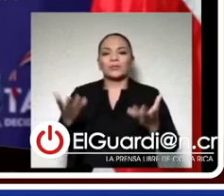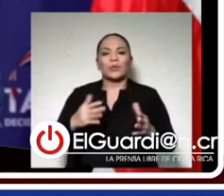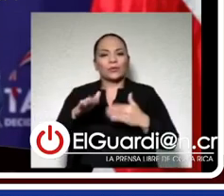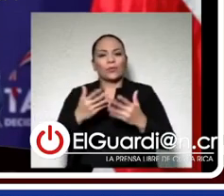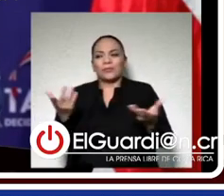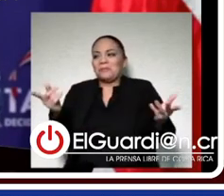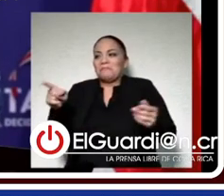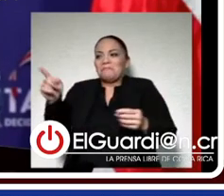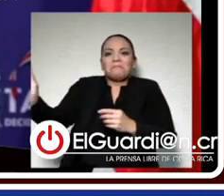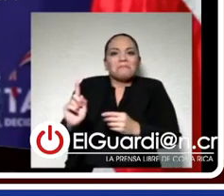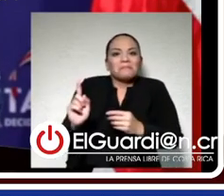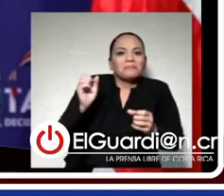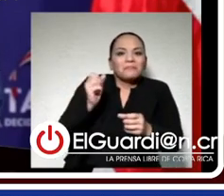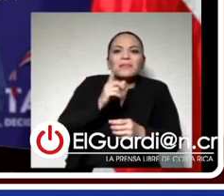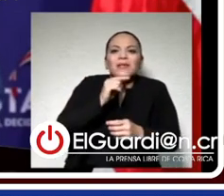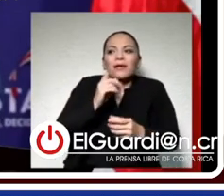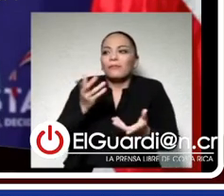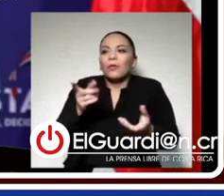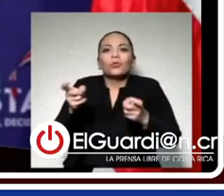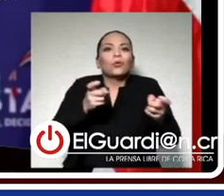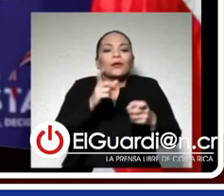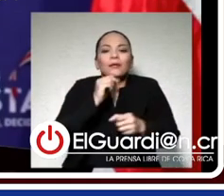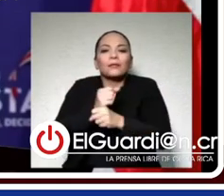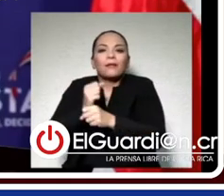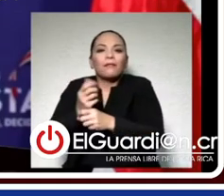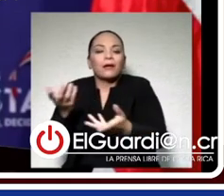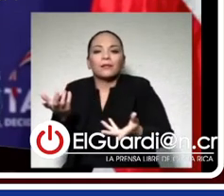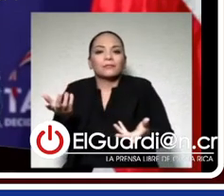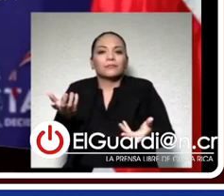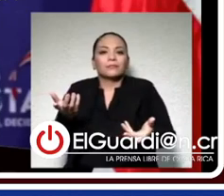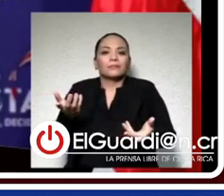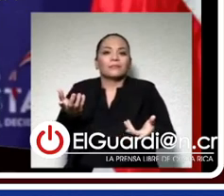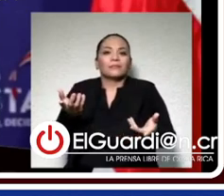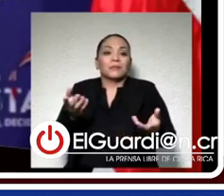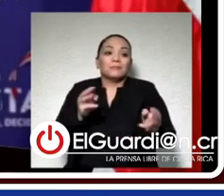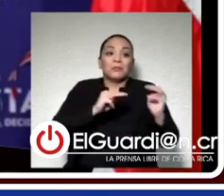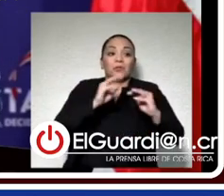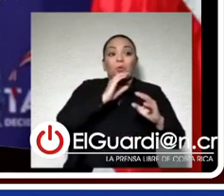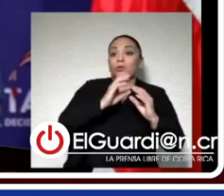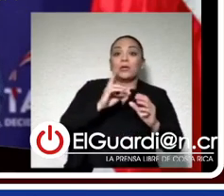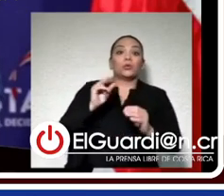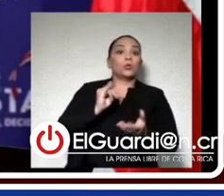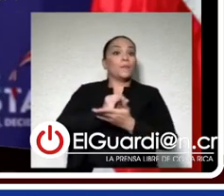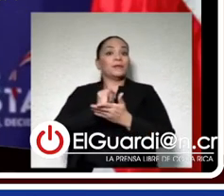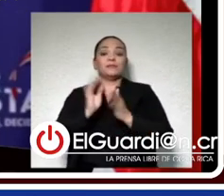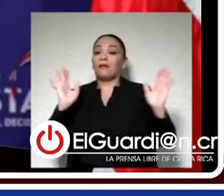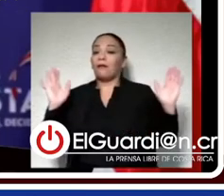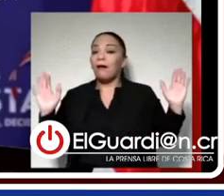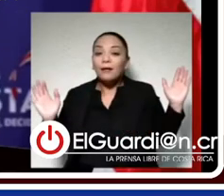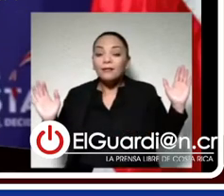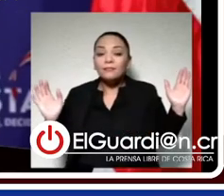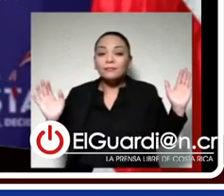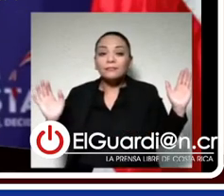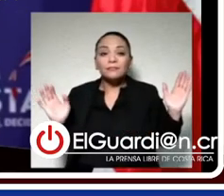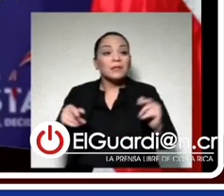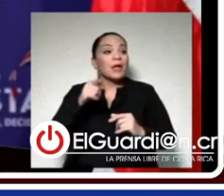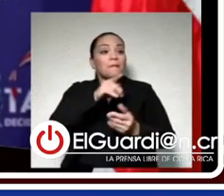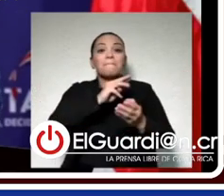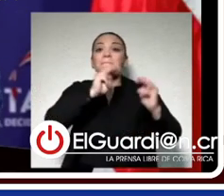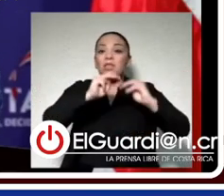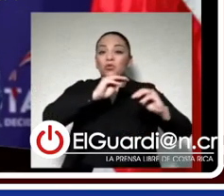cuenta? No, eso no lo investigamos nosotros, no, no. Eso no. Nada más si la doctora